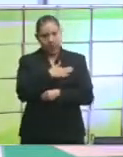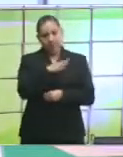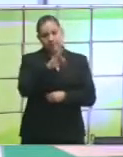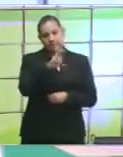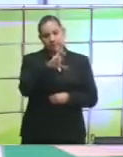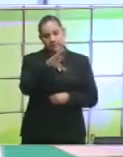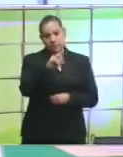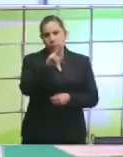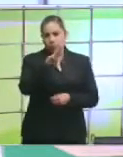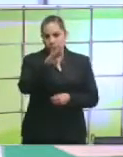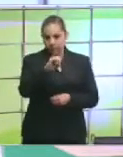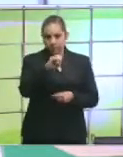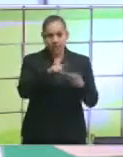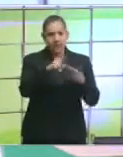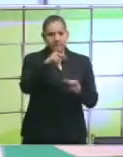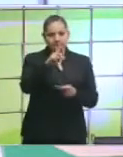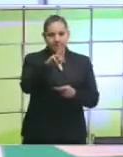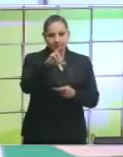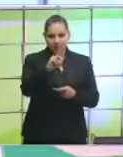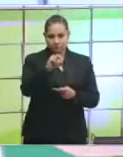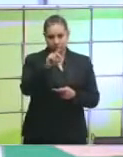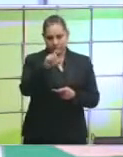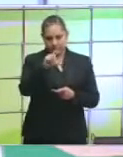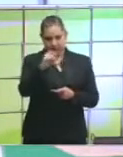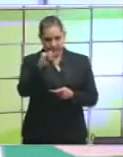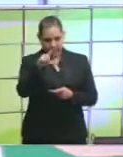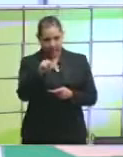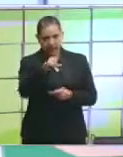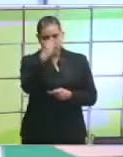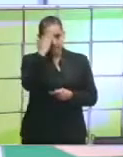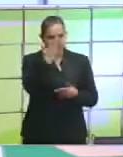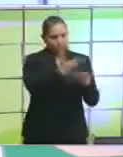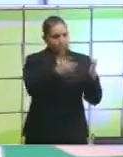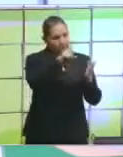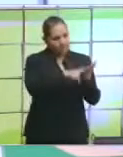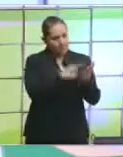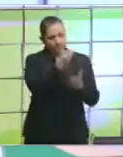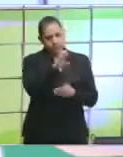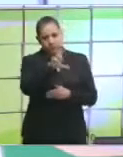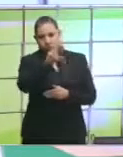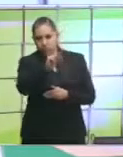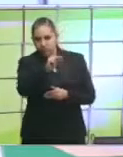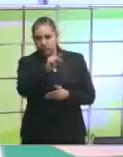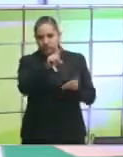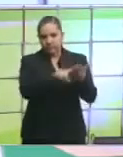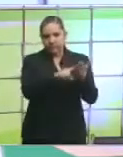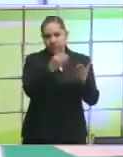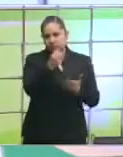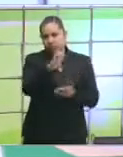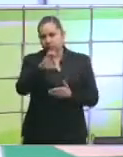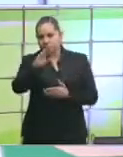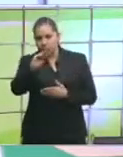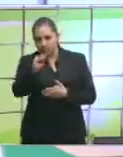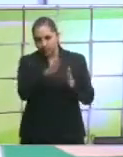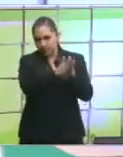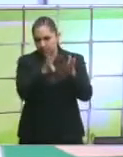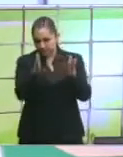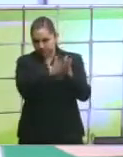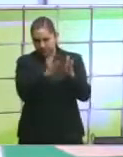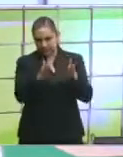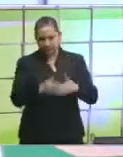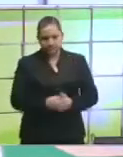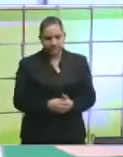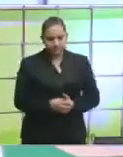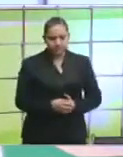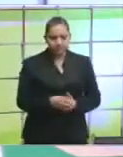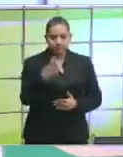y don pedro de vega durante los años ochentas y noventas la visión renovadora integradora que